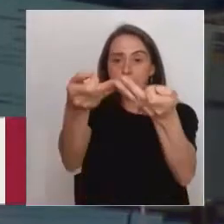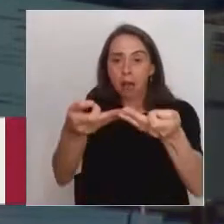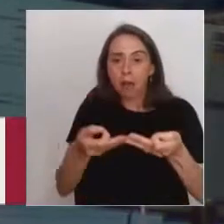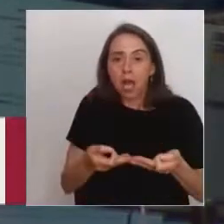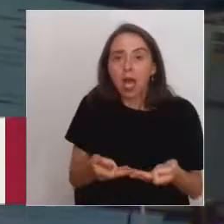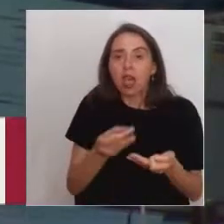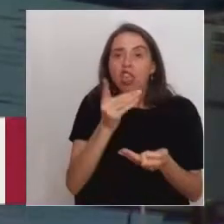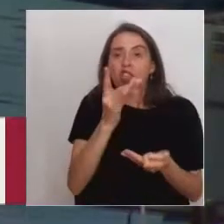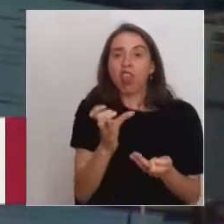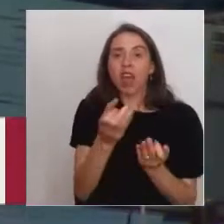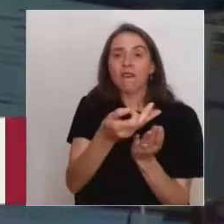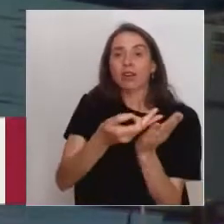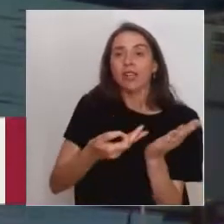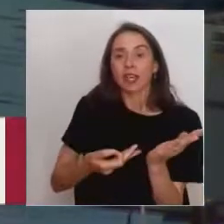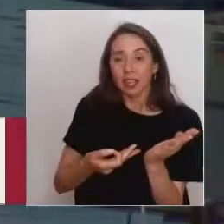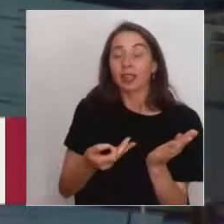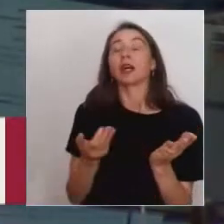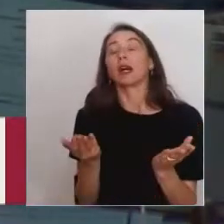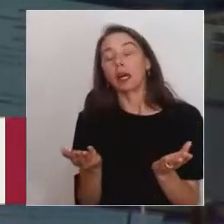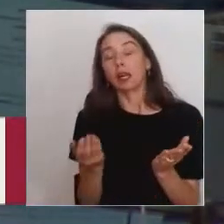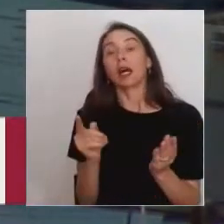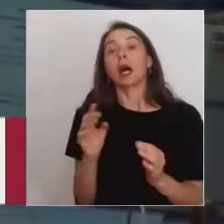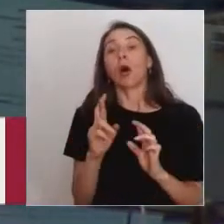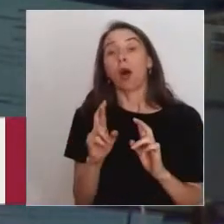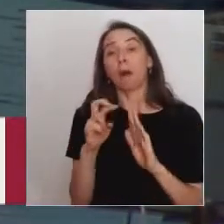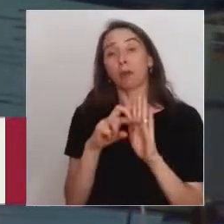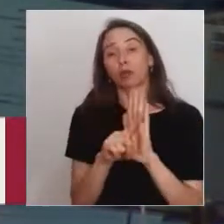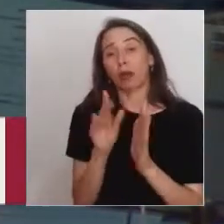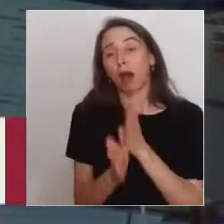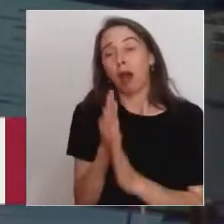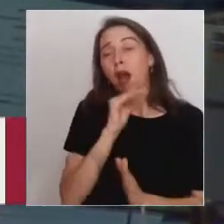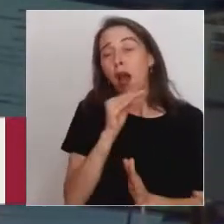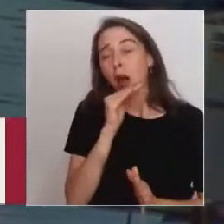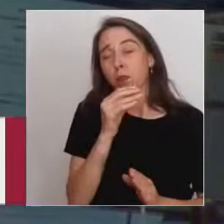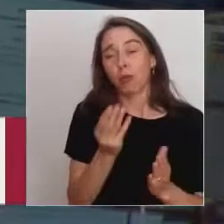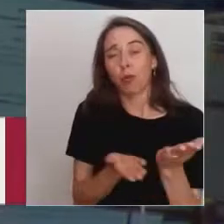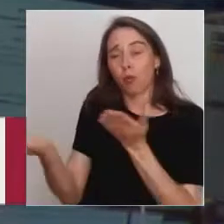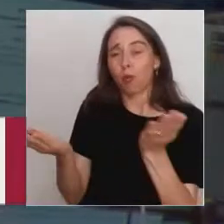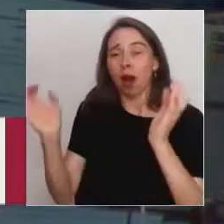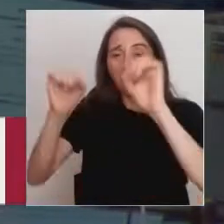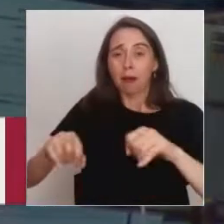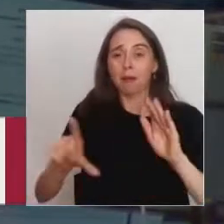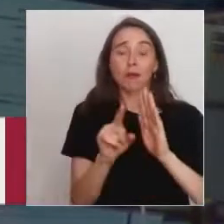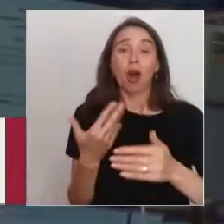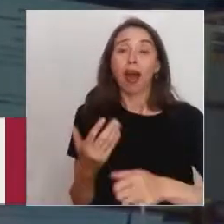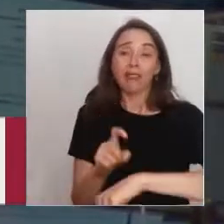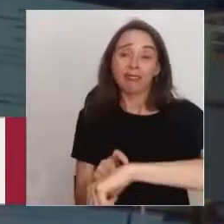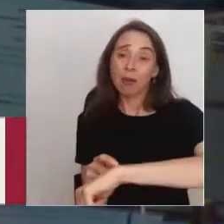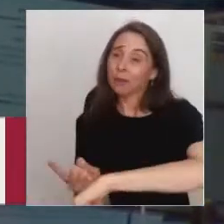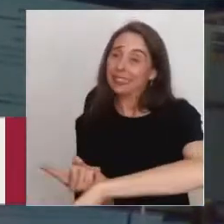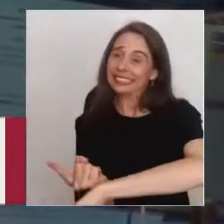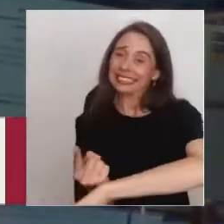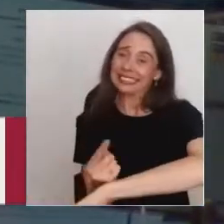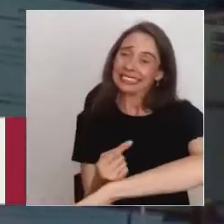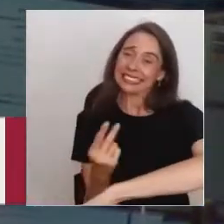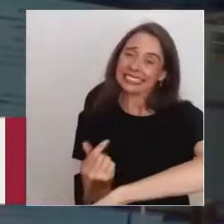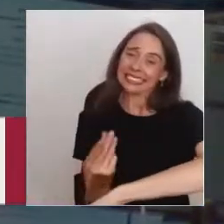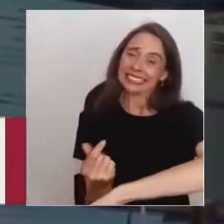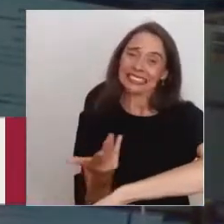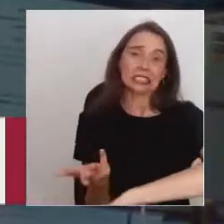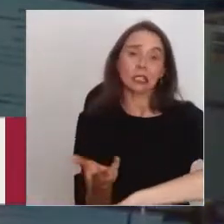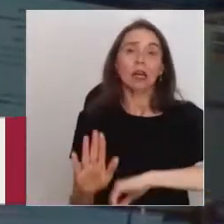día ojalá vamos a hacer lo más rápido posible porque estamos contra el reloj y no queremos después en esta misma sala